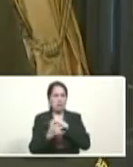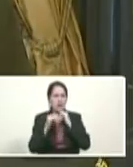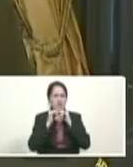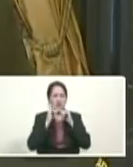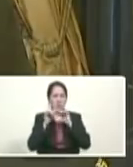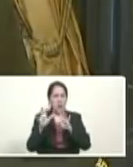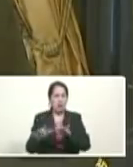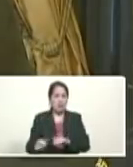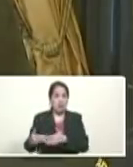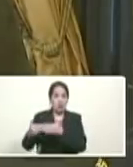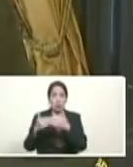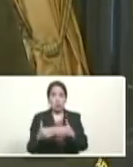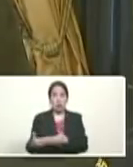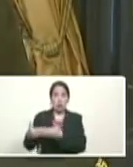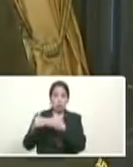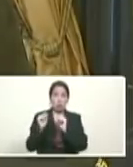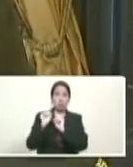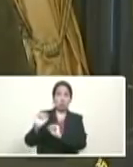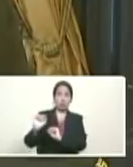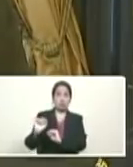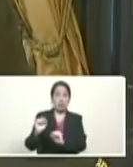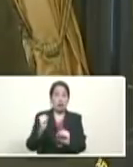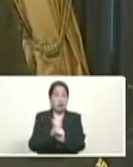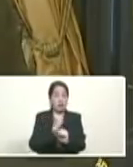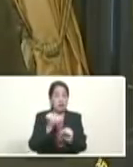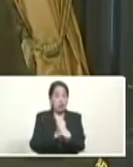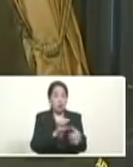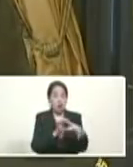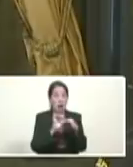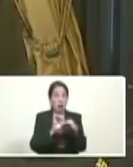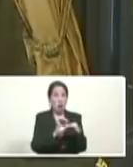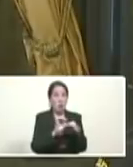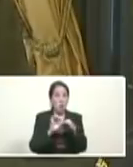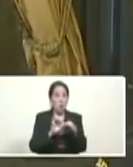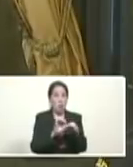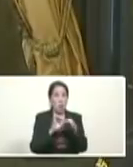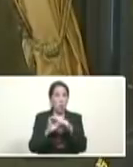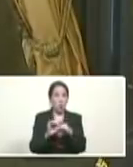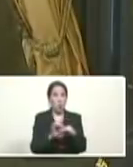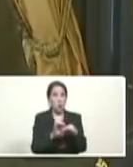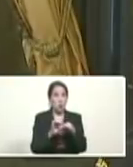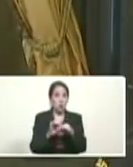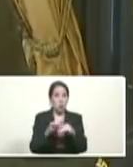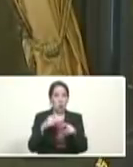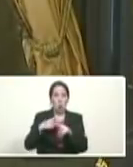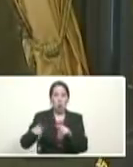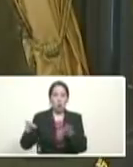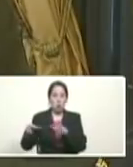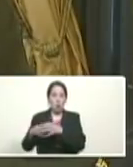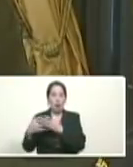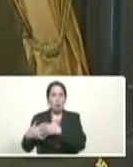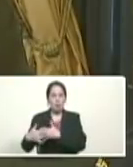quiere decir que tiene el cibercomando trabaja estrechamente en colaboración con la n sea